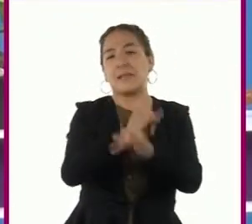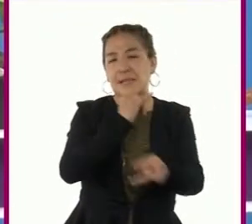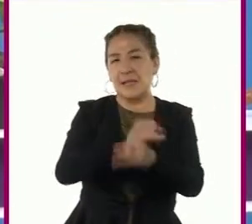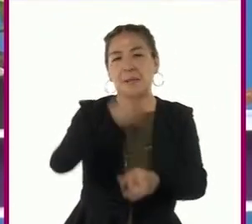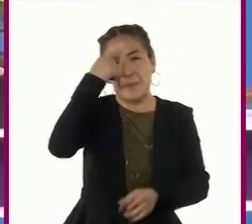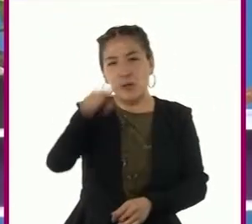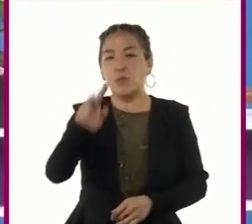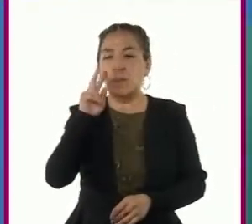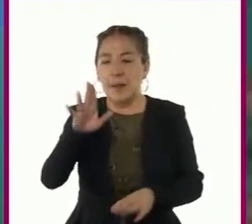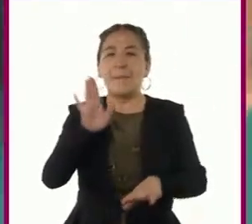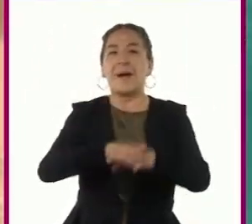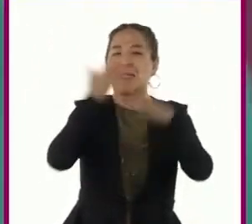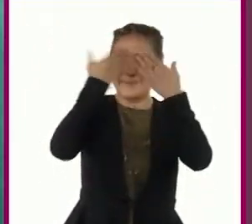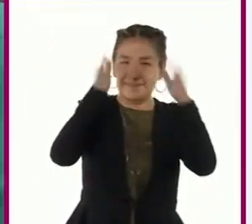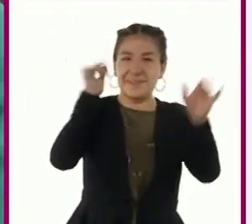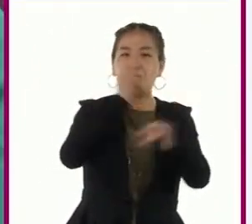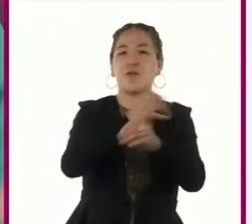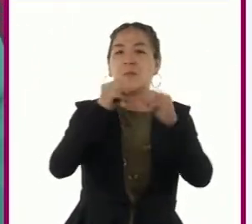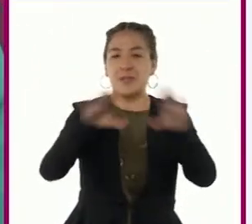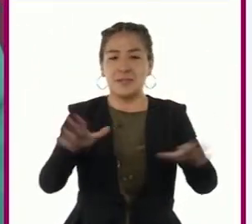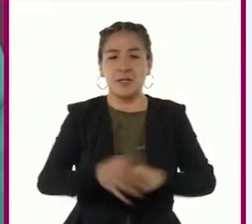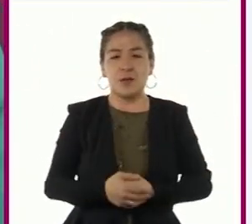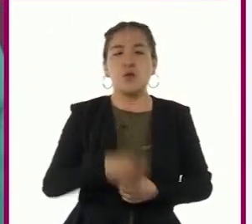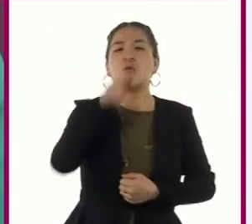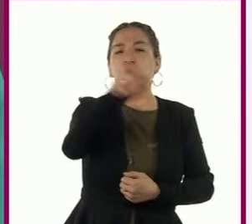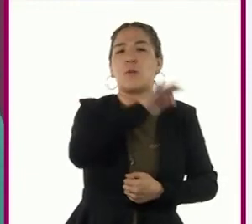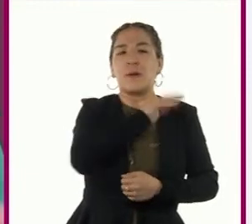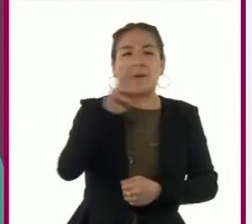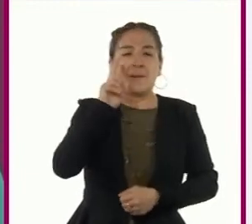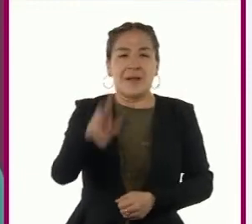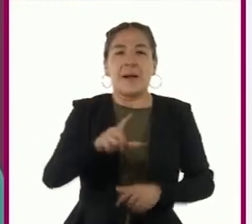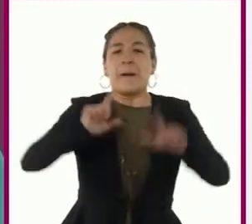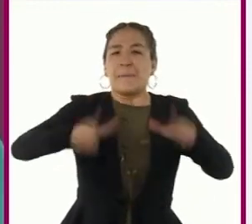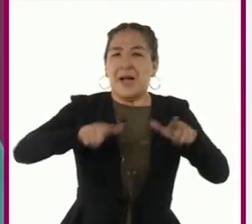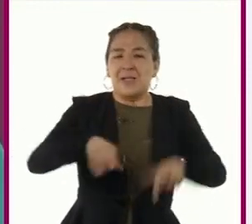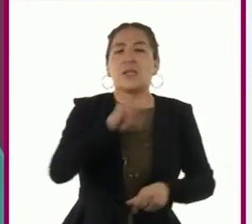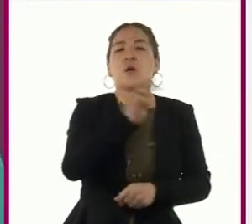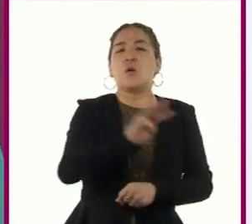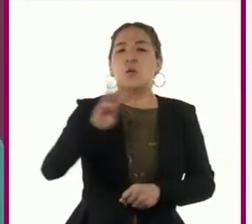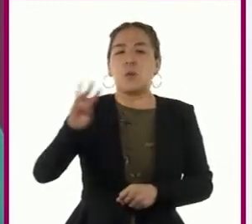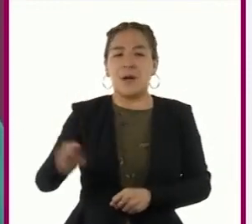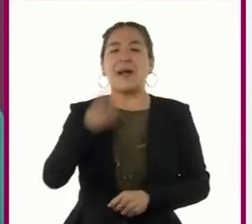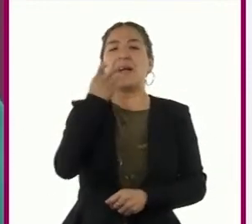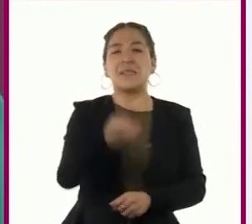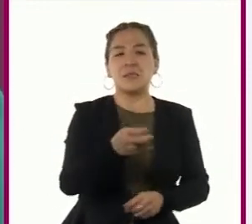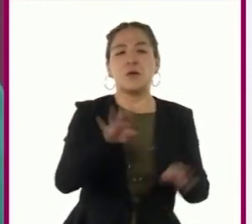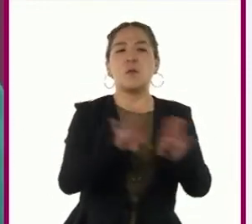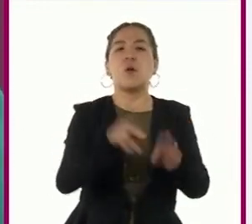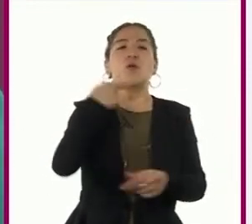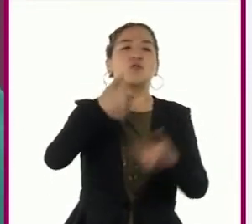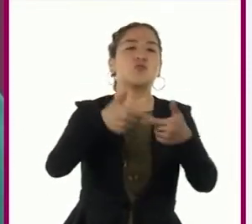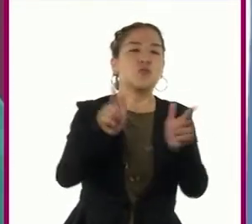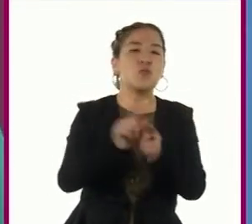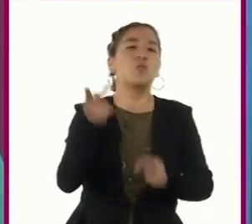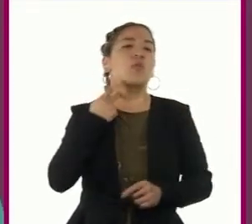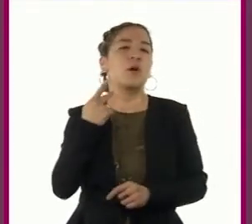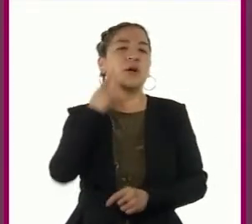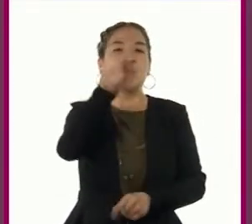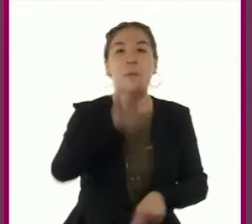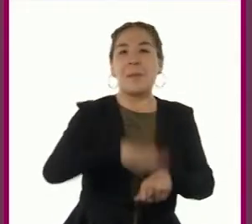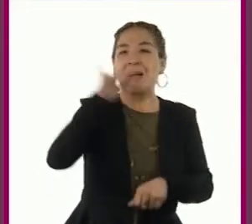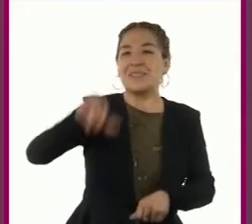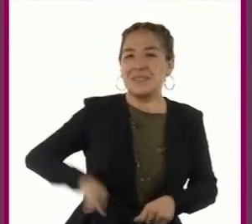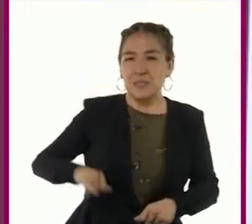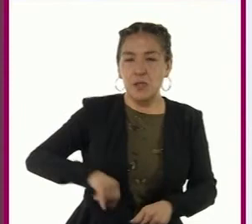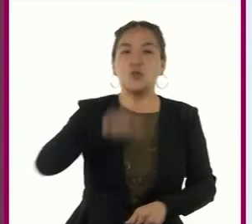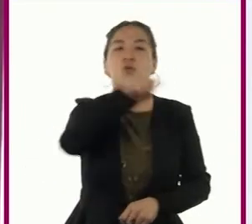ampliar la información. Consulten la página web de alguno de los partidos políticos que más llame su atención y lean